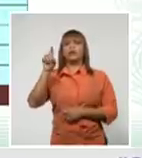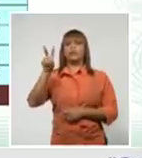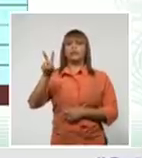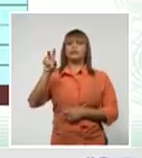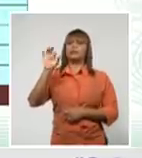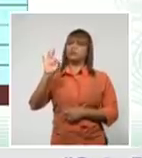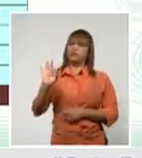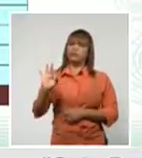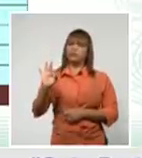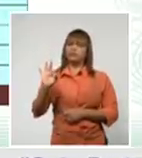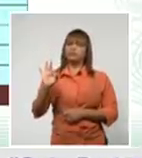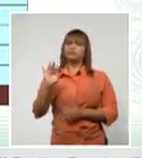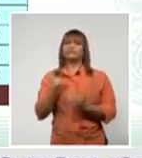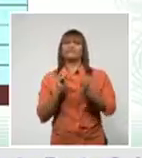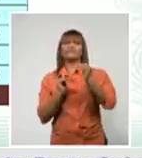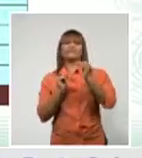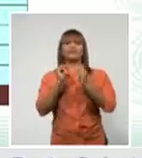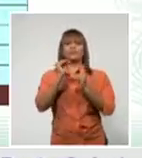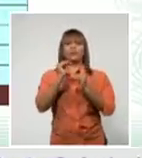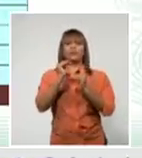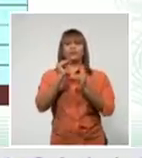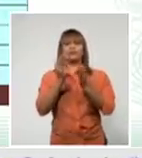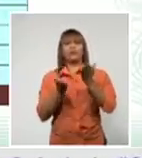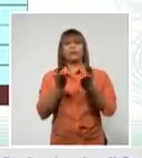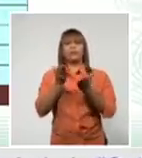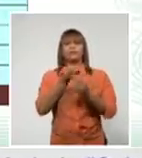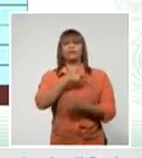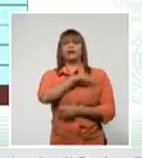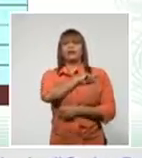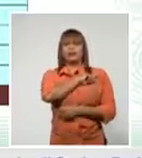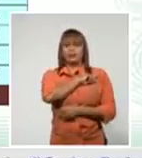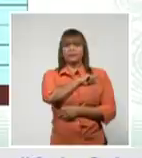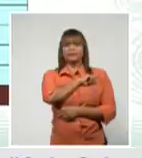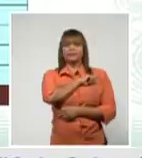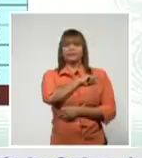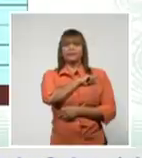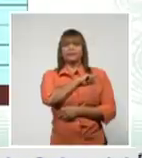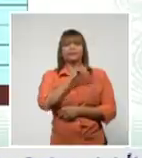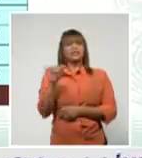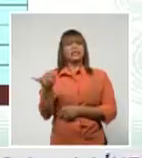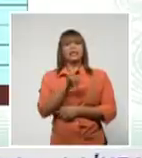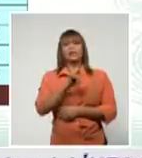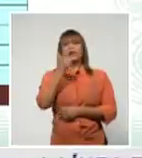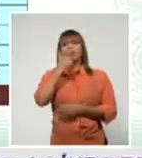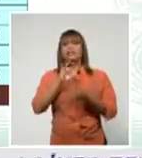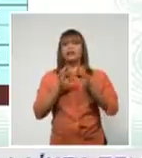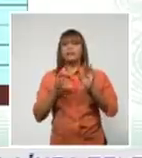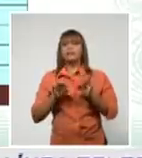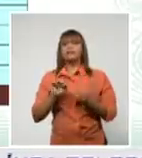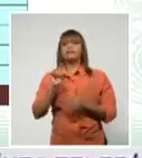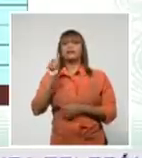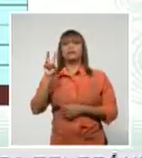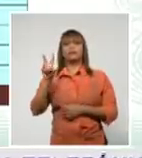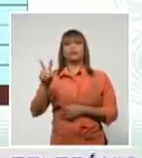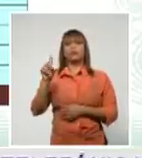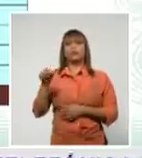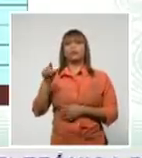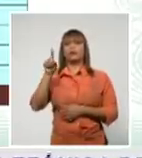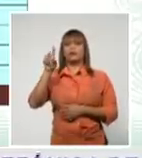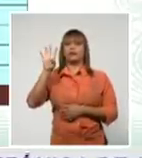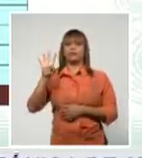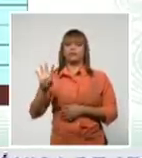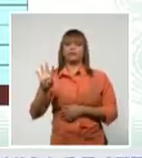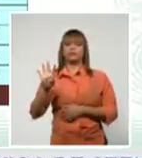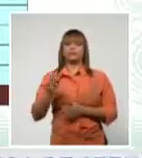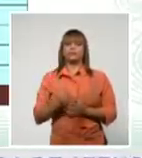discretamente superior a la del día de ayer, igual que Artemisa con 2,14. En el